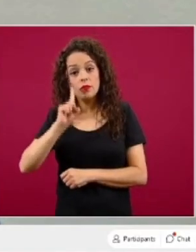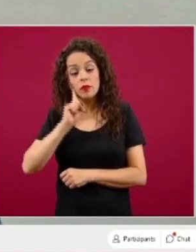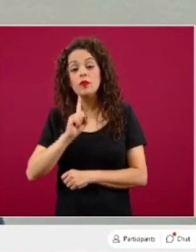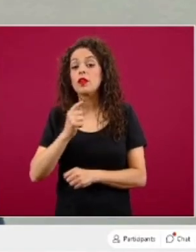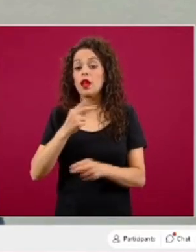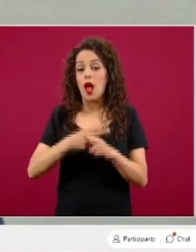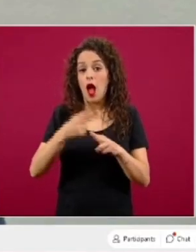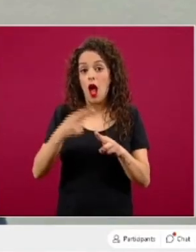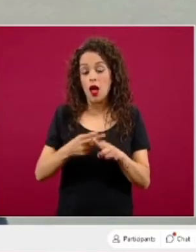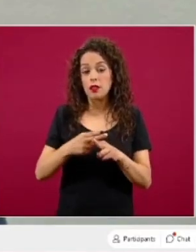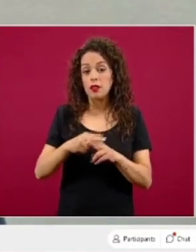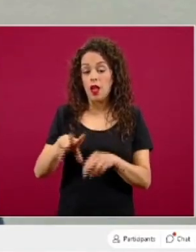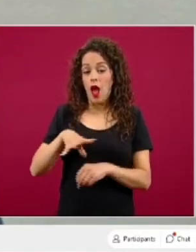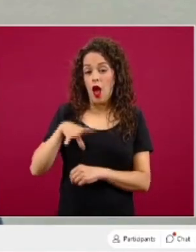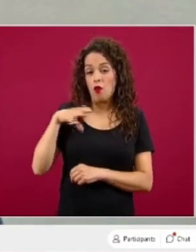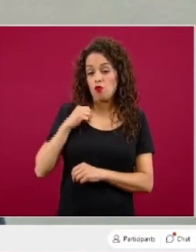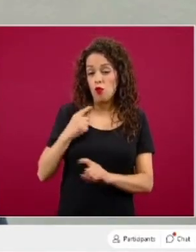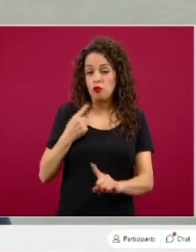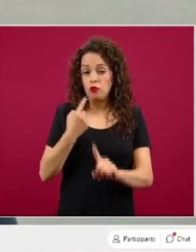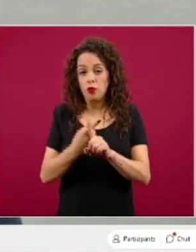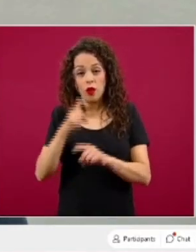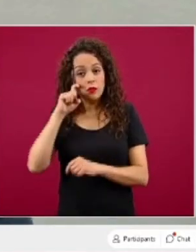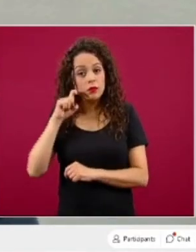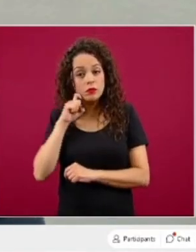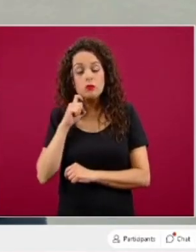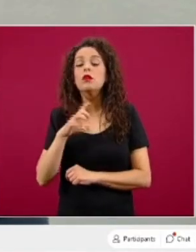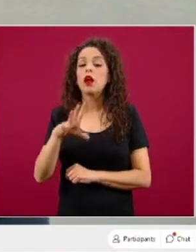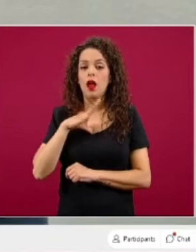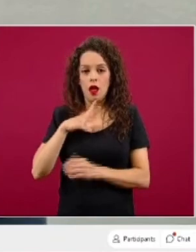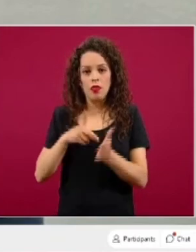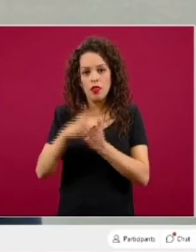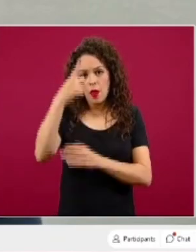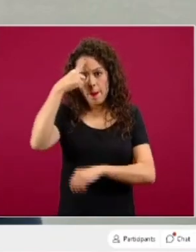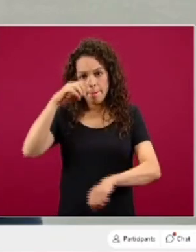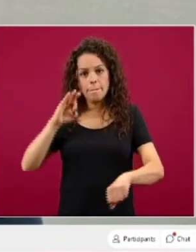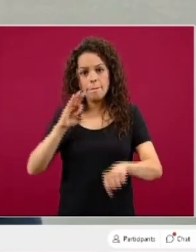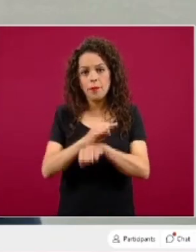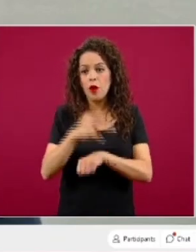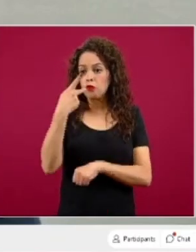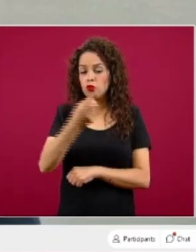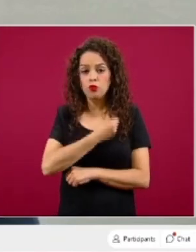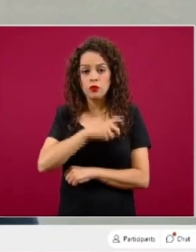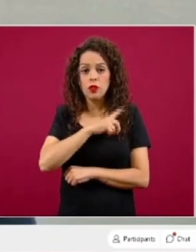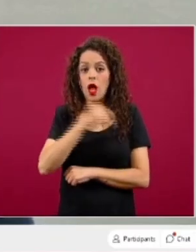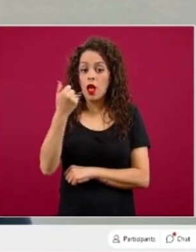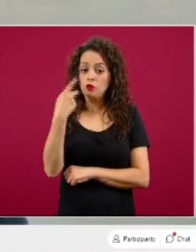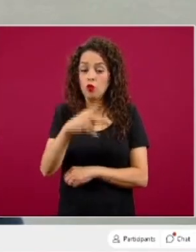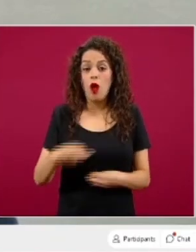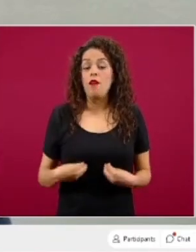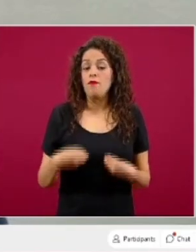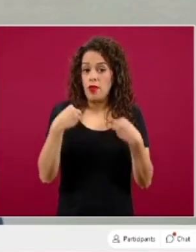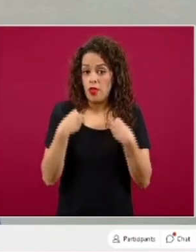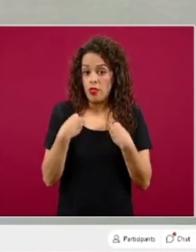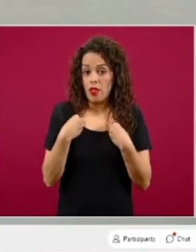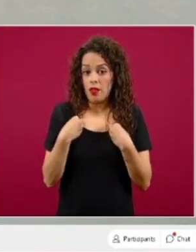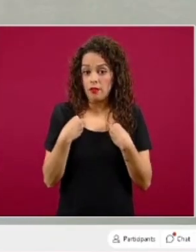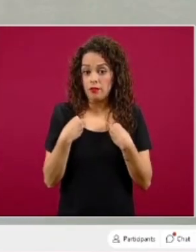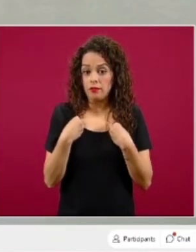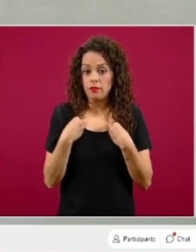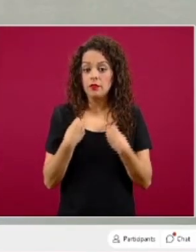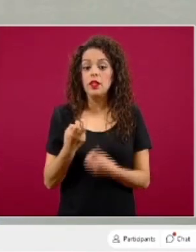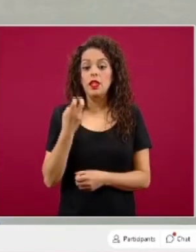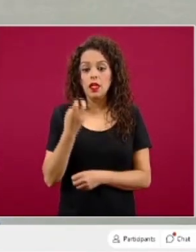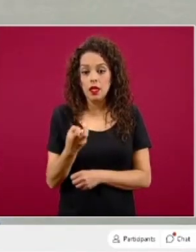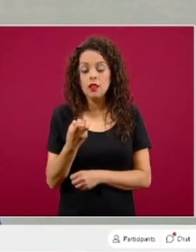sexual tienen el derecho a recibir atención para proteger su salud y su vida. Esta coordinación la hemos hecho como parte de